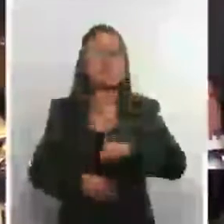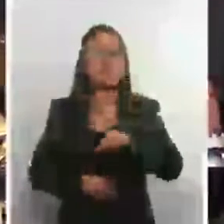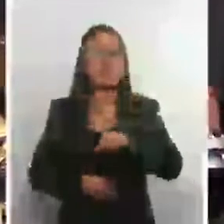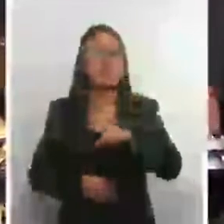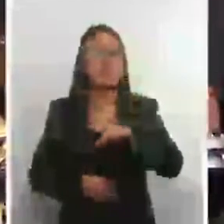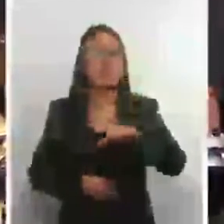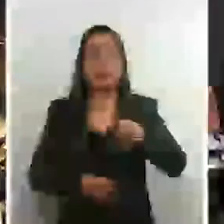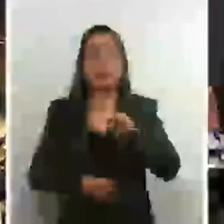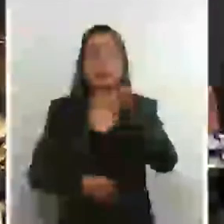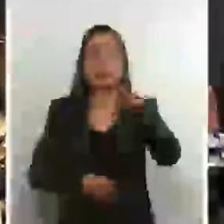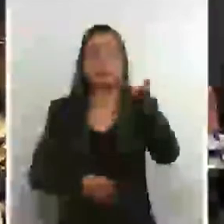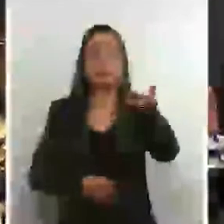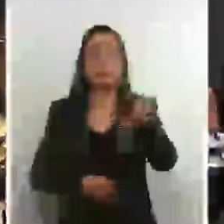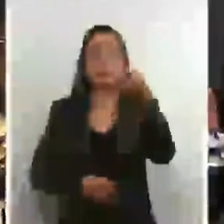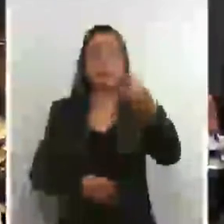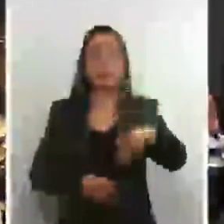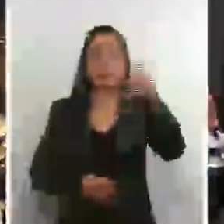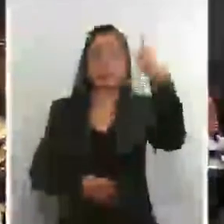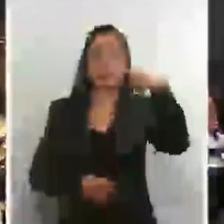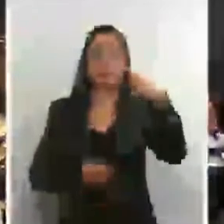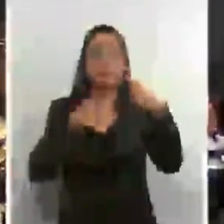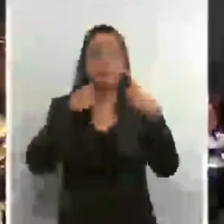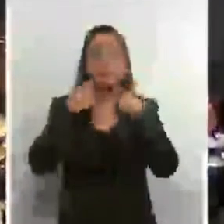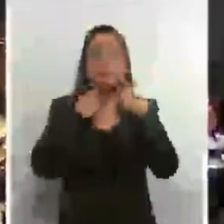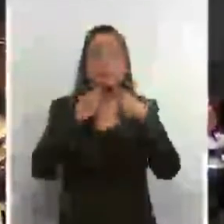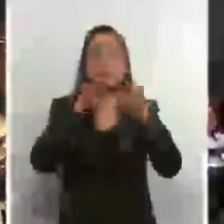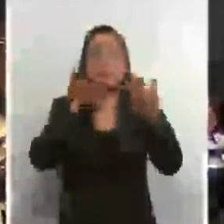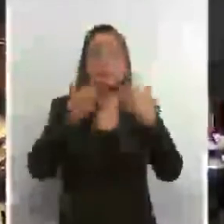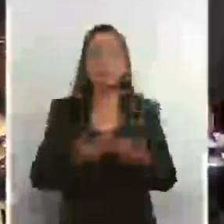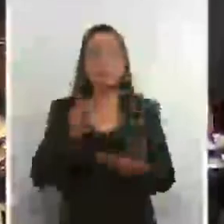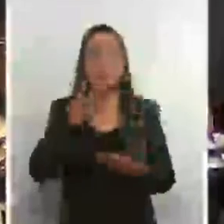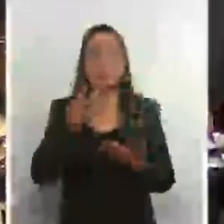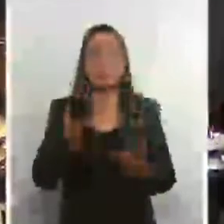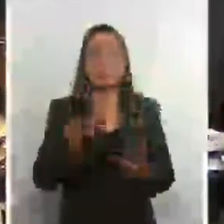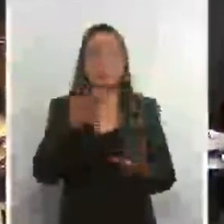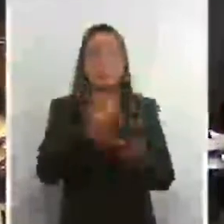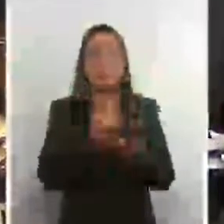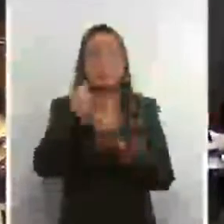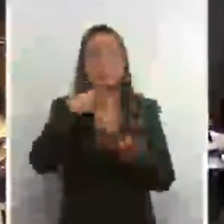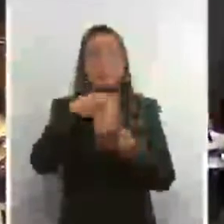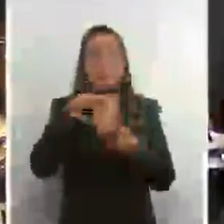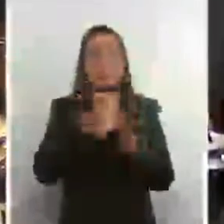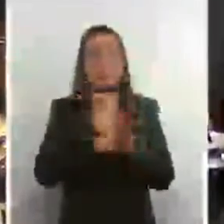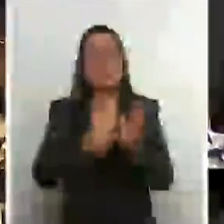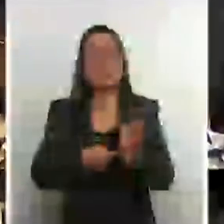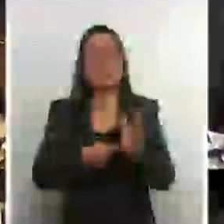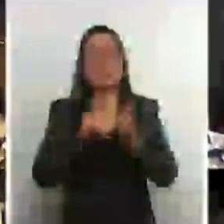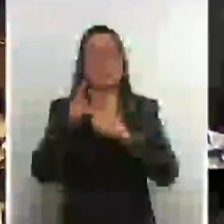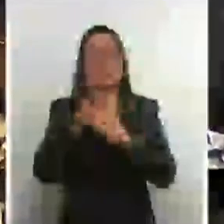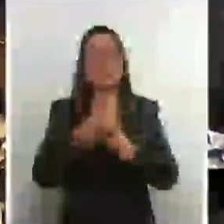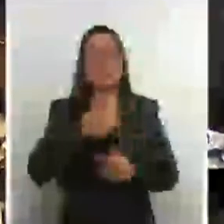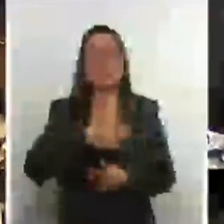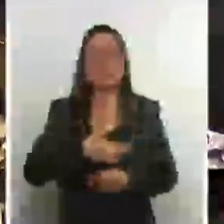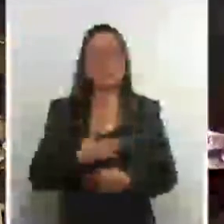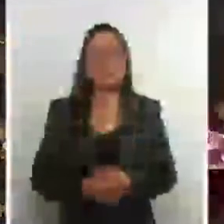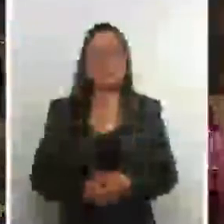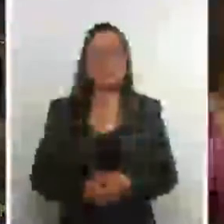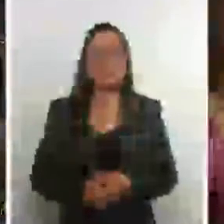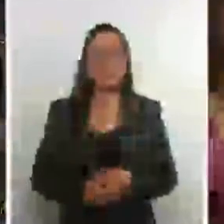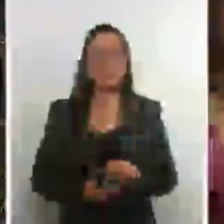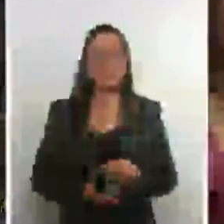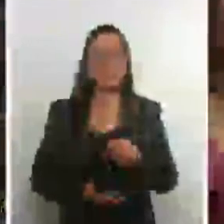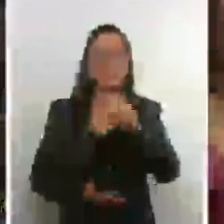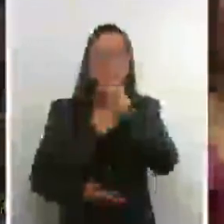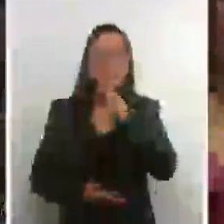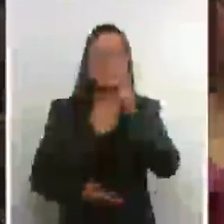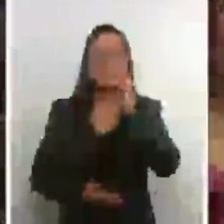a la Asamblea si se admite a discusión la propuesta de reservas de la Comisión de Justicia. Las y